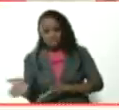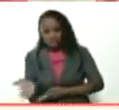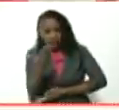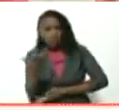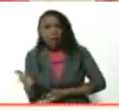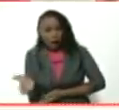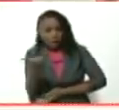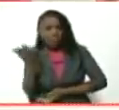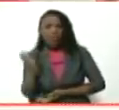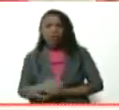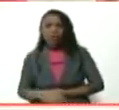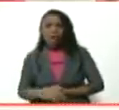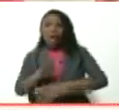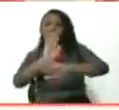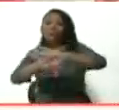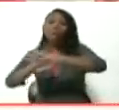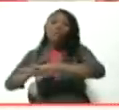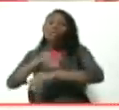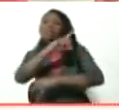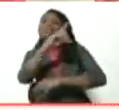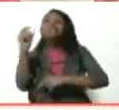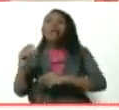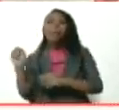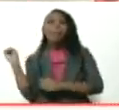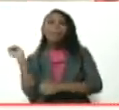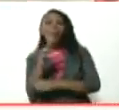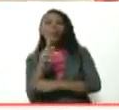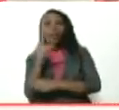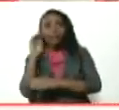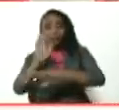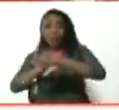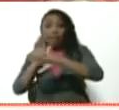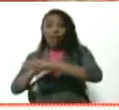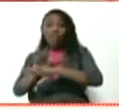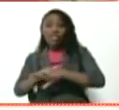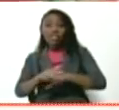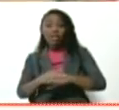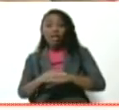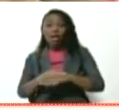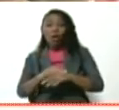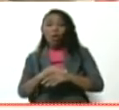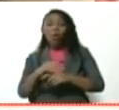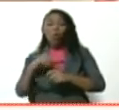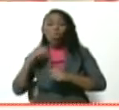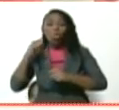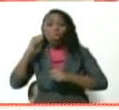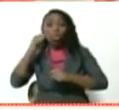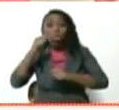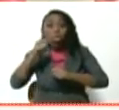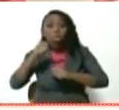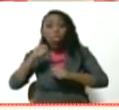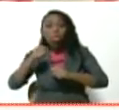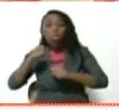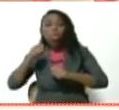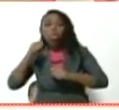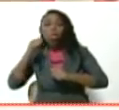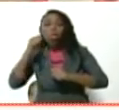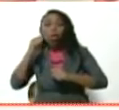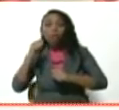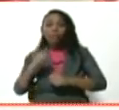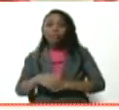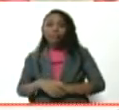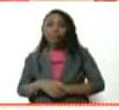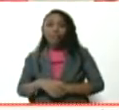Dale. No, que le avisaron, venía a 100 millas. Y que te avisen con cámara lenta, pues. Y